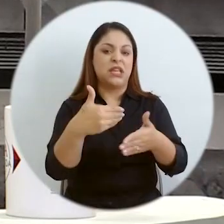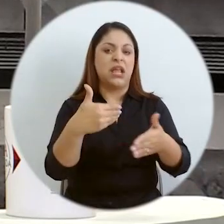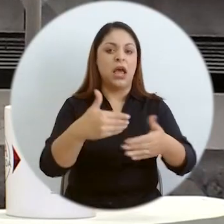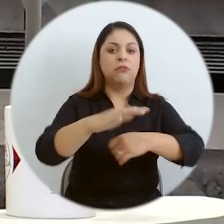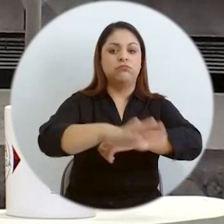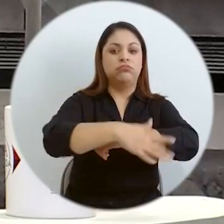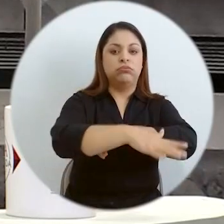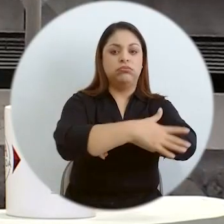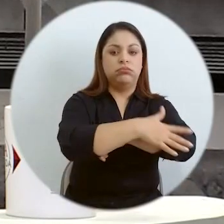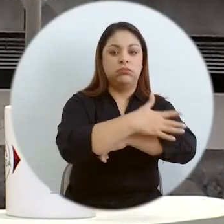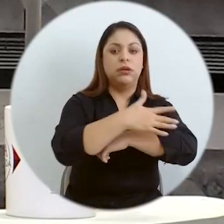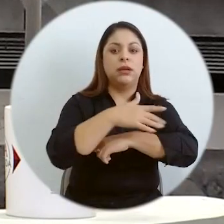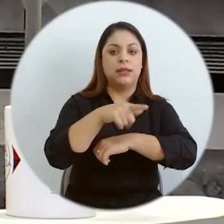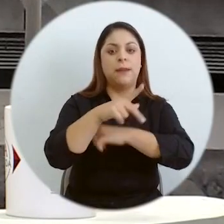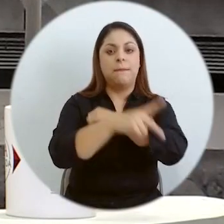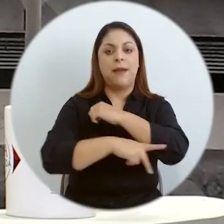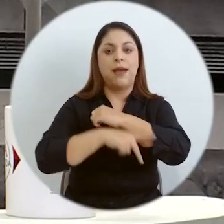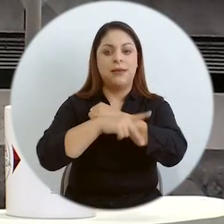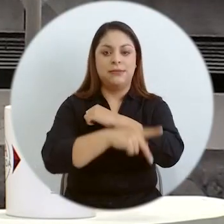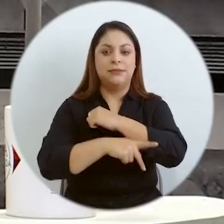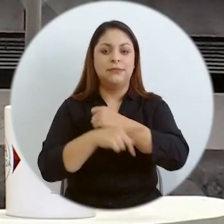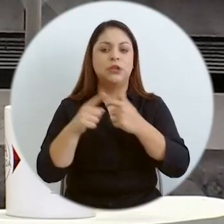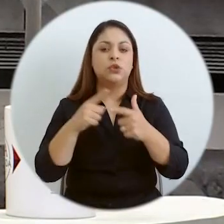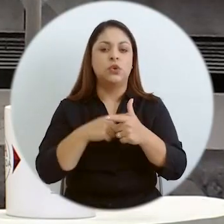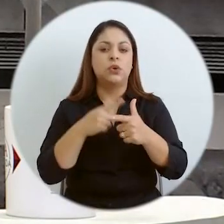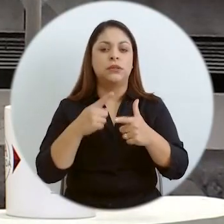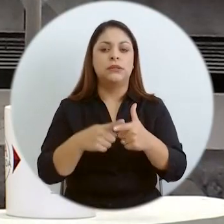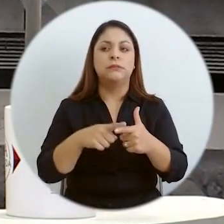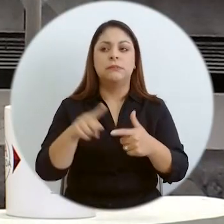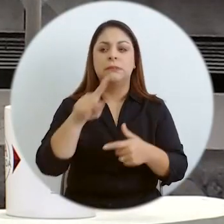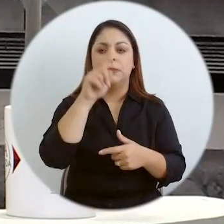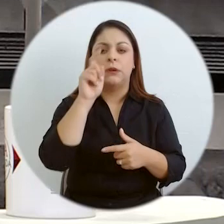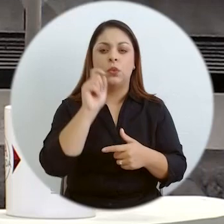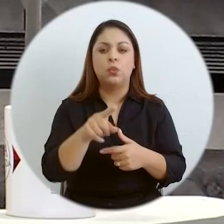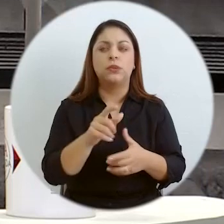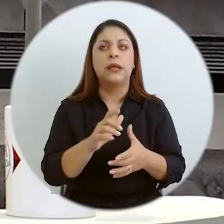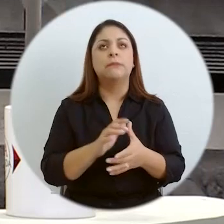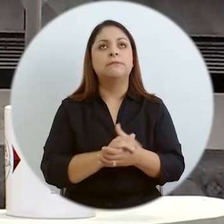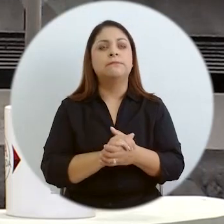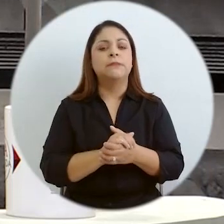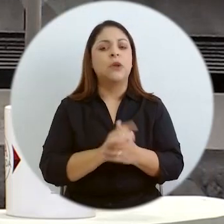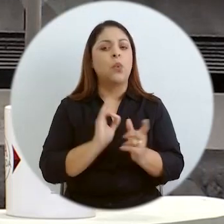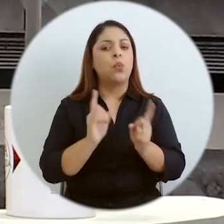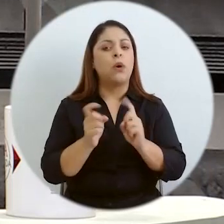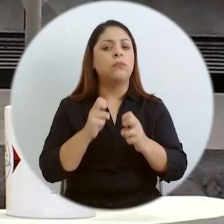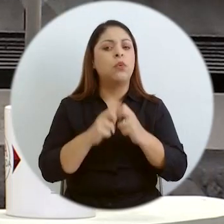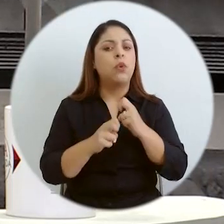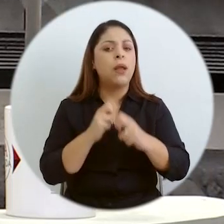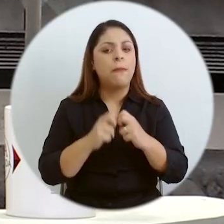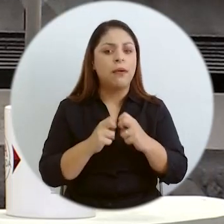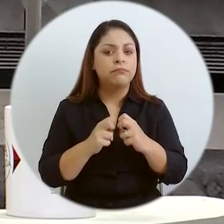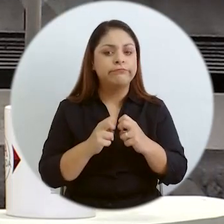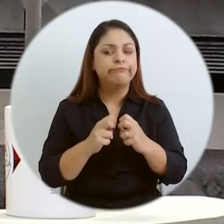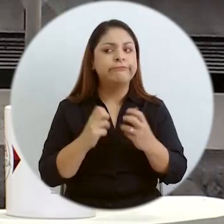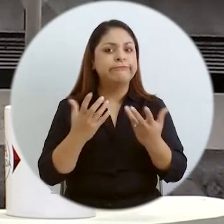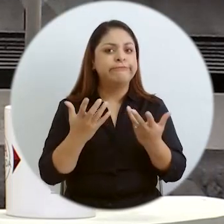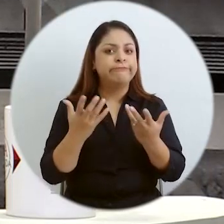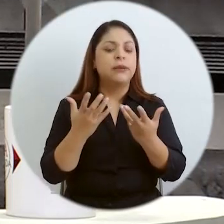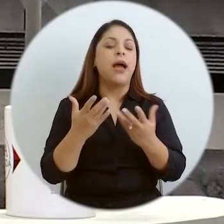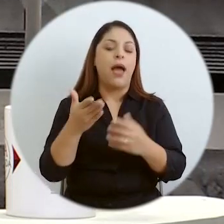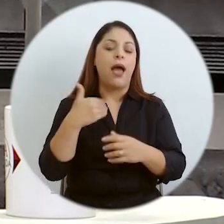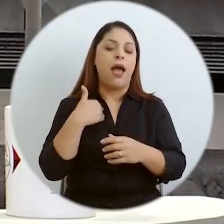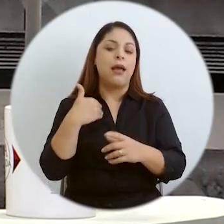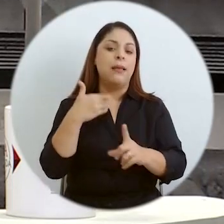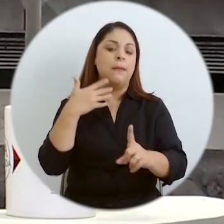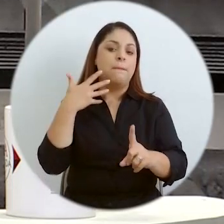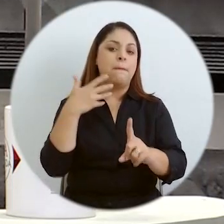del país. Y obviamente la pregunta en cuanto a cuál es el problema o a qué le tenemos que tener atención es que esto tiene un impacto, no